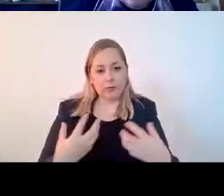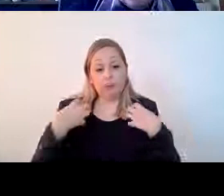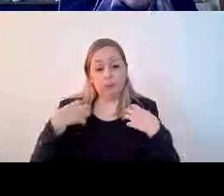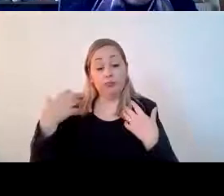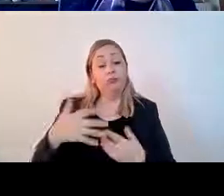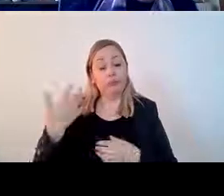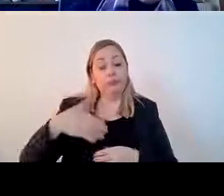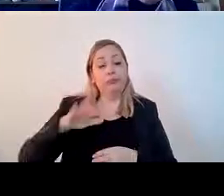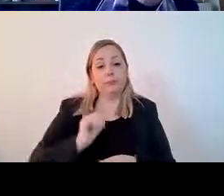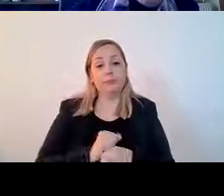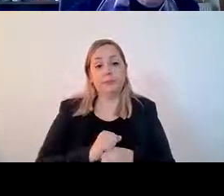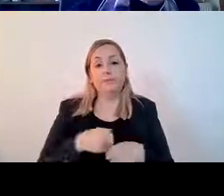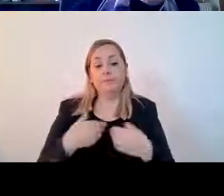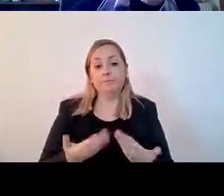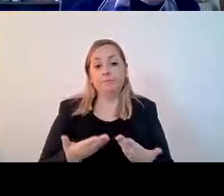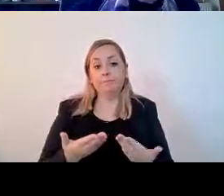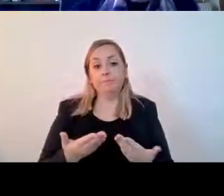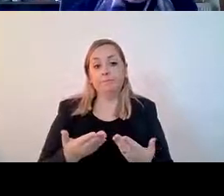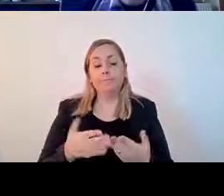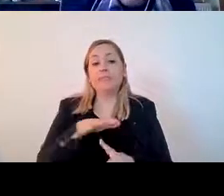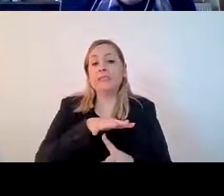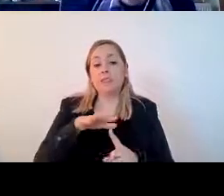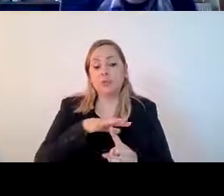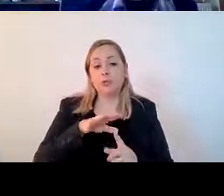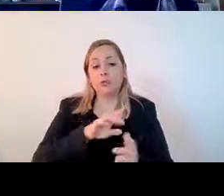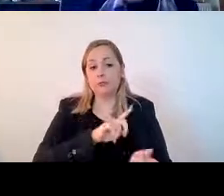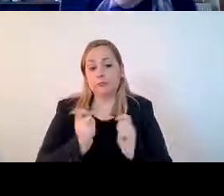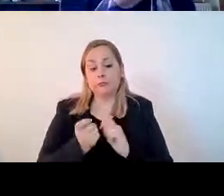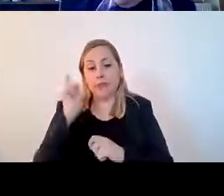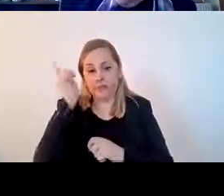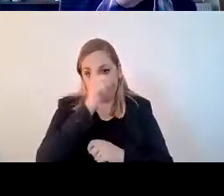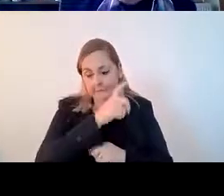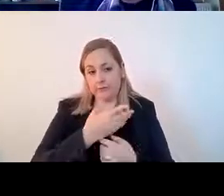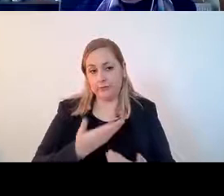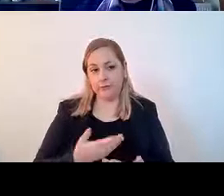importancia. Entonces, la situación se vuelve más difícil aún.